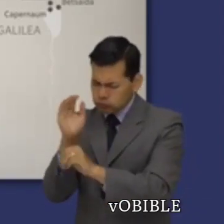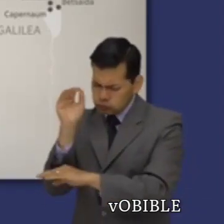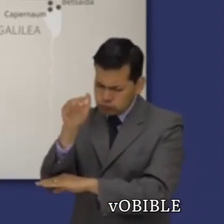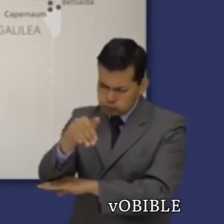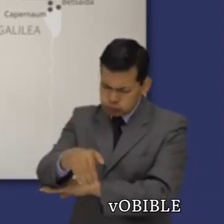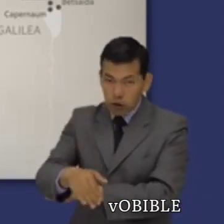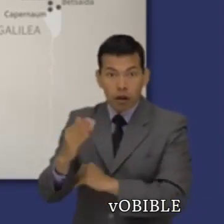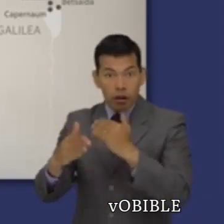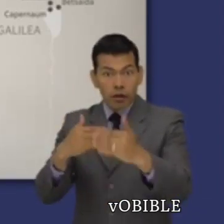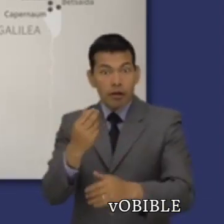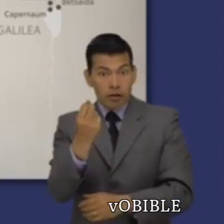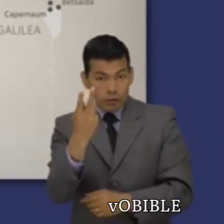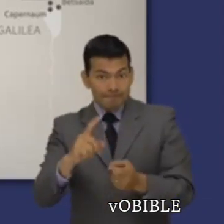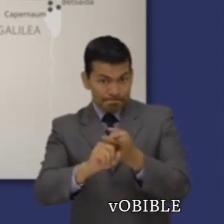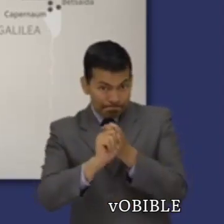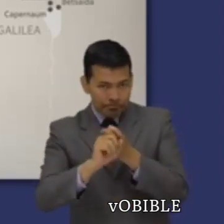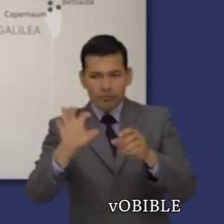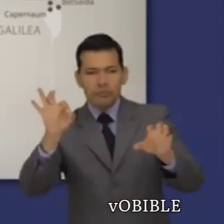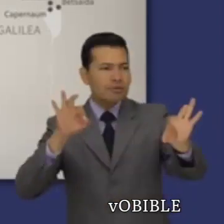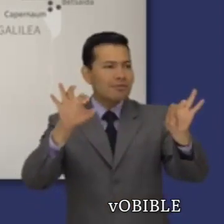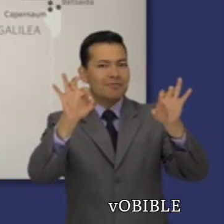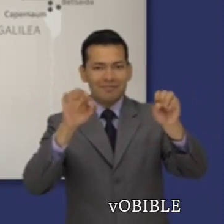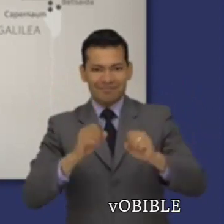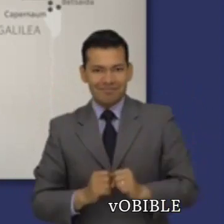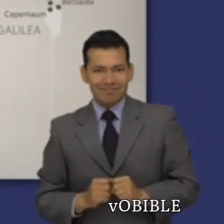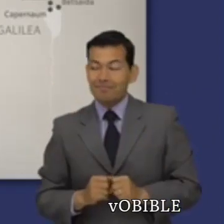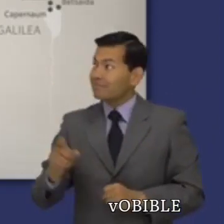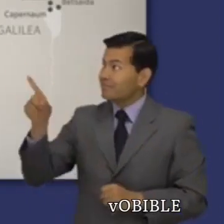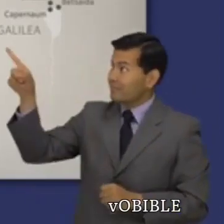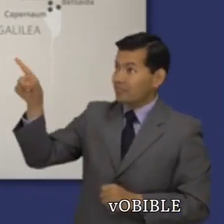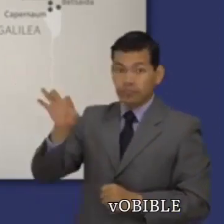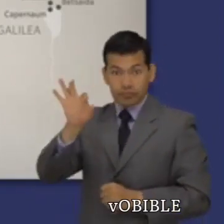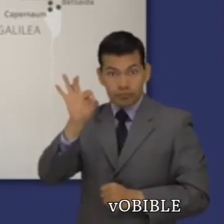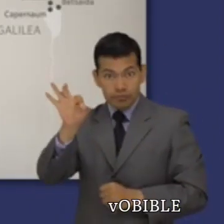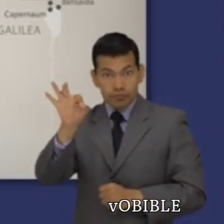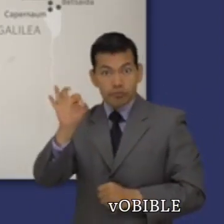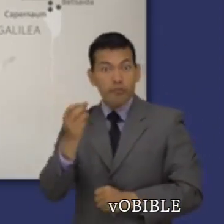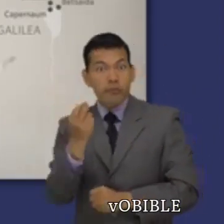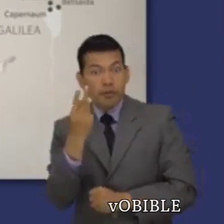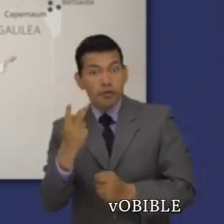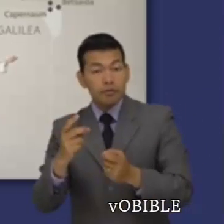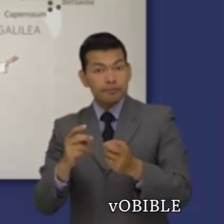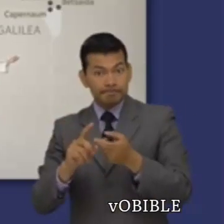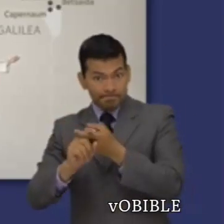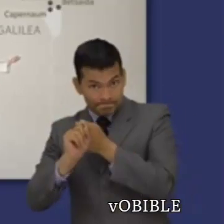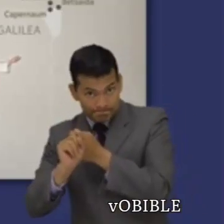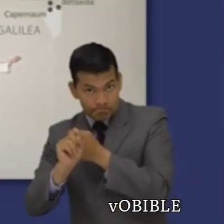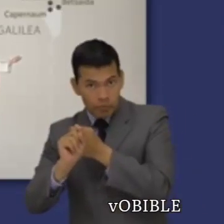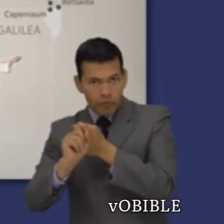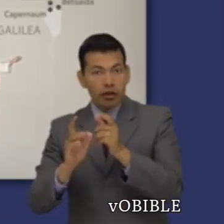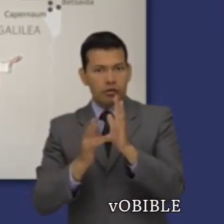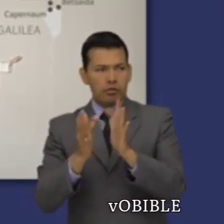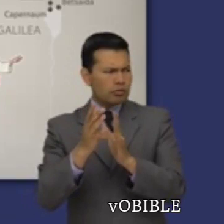que, tras orar toda la noche, Jesús escogió a sus 12 apóstoles. En el capítulo 9, Jesús envió a los